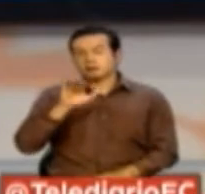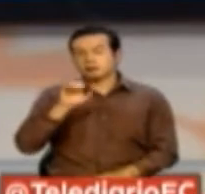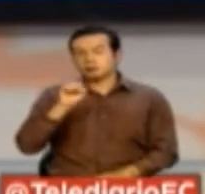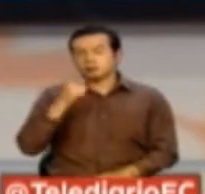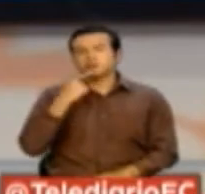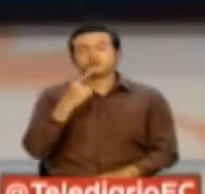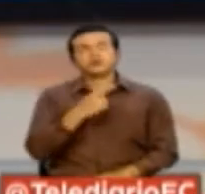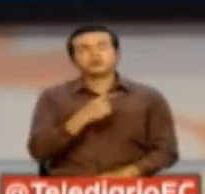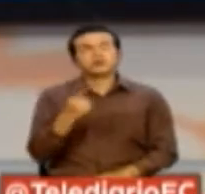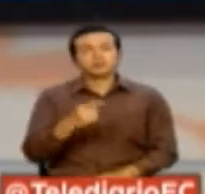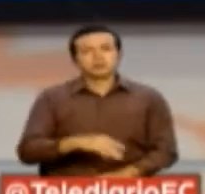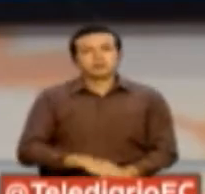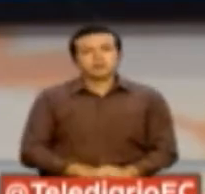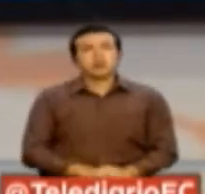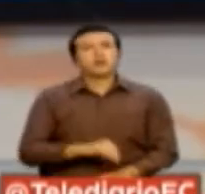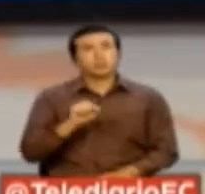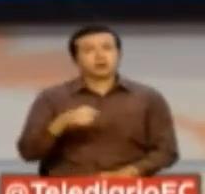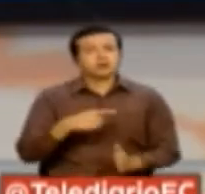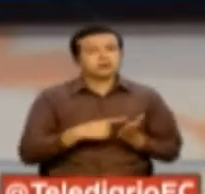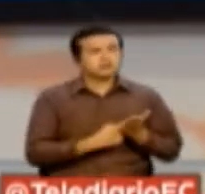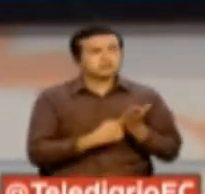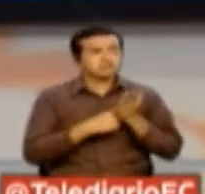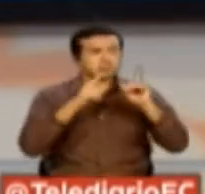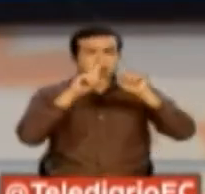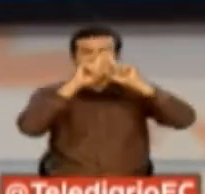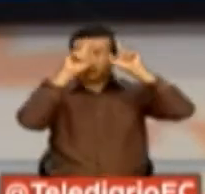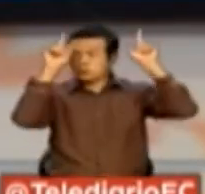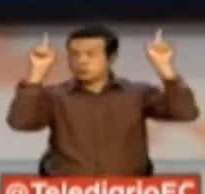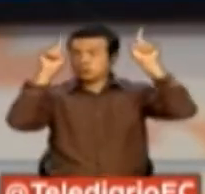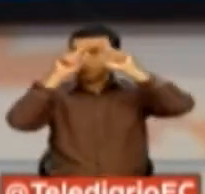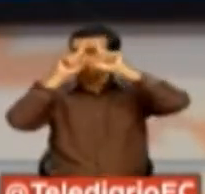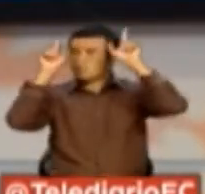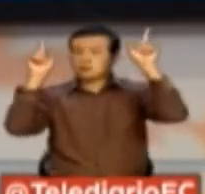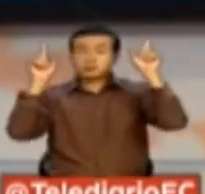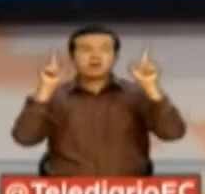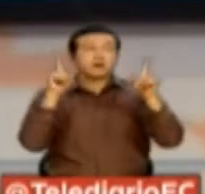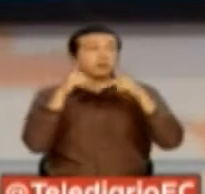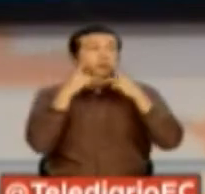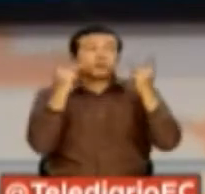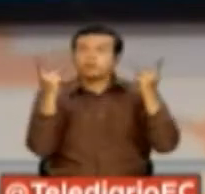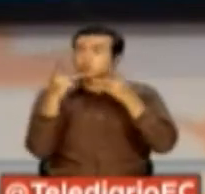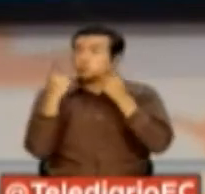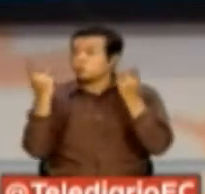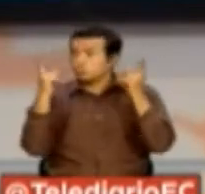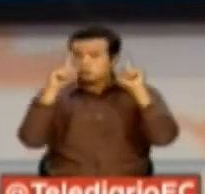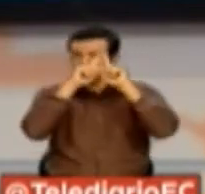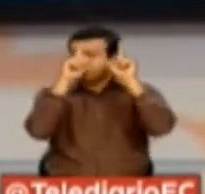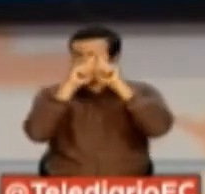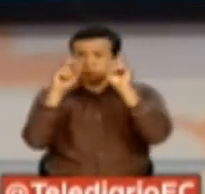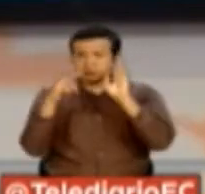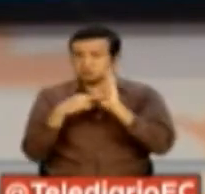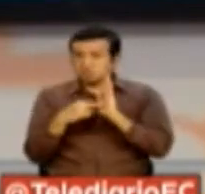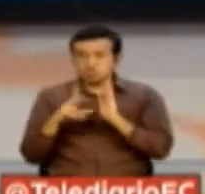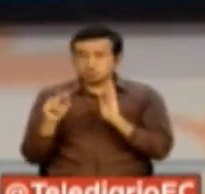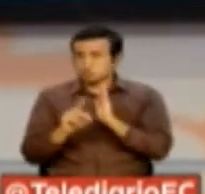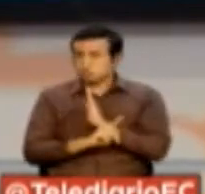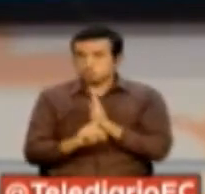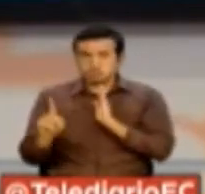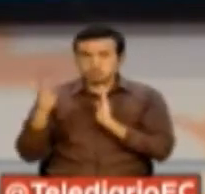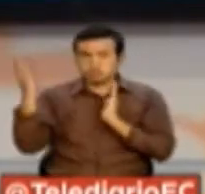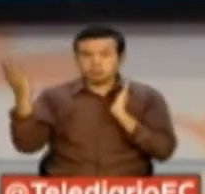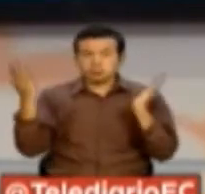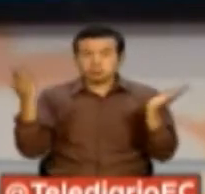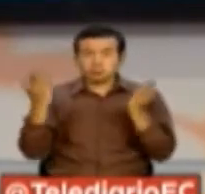establece de que se puede negociar de empresa estatal a empresa estatal sin ricky sin los requisitos